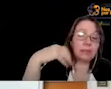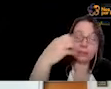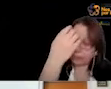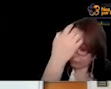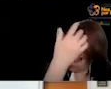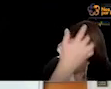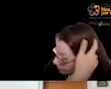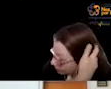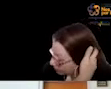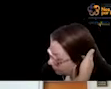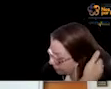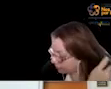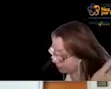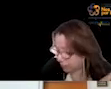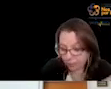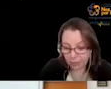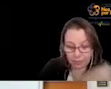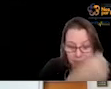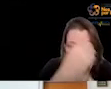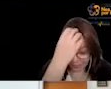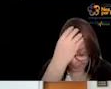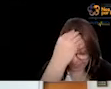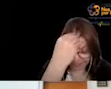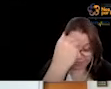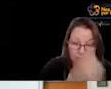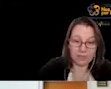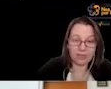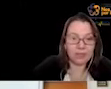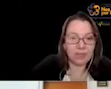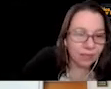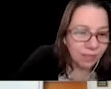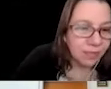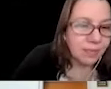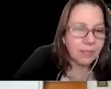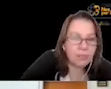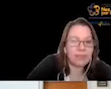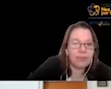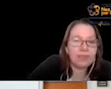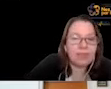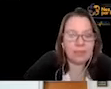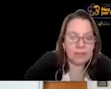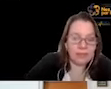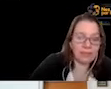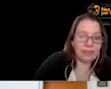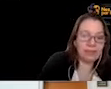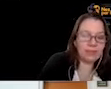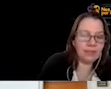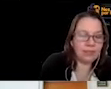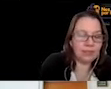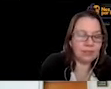detox, bueno, tenemos muchísimas, ahora está de moda en lo que es el deporte, la keto